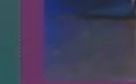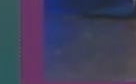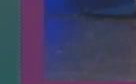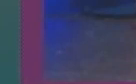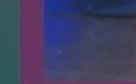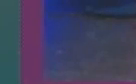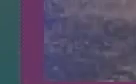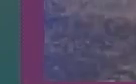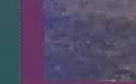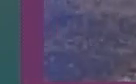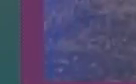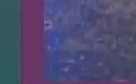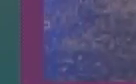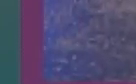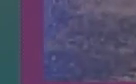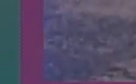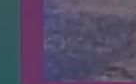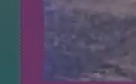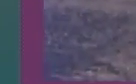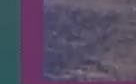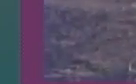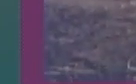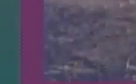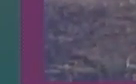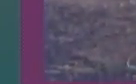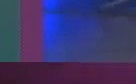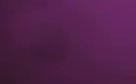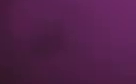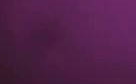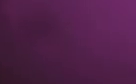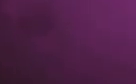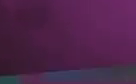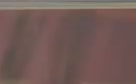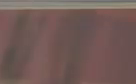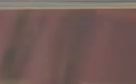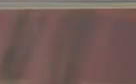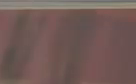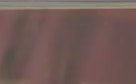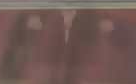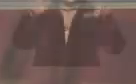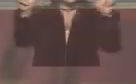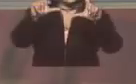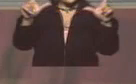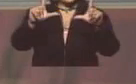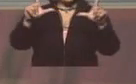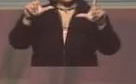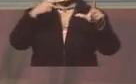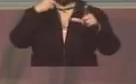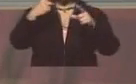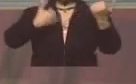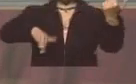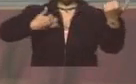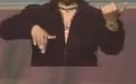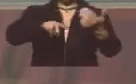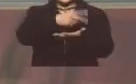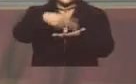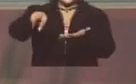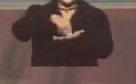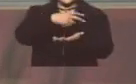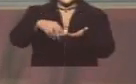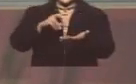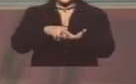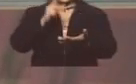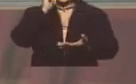Mire cómo están gozando, mire cómo están bailando, música de Venezuela. Allí estaba entonces ese sabroso